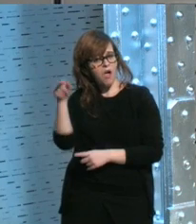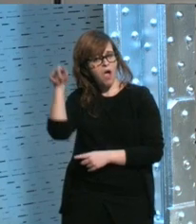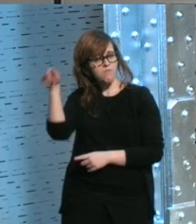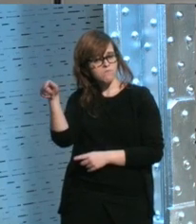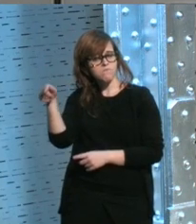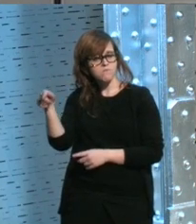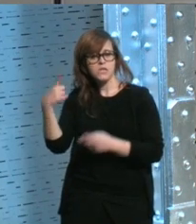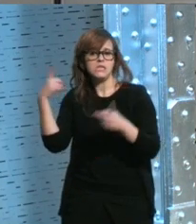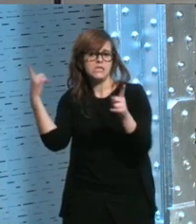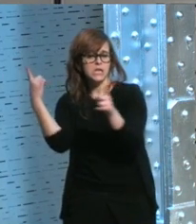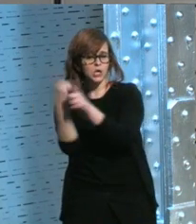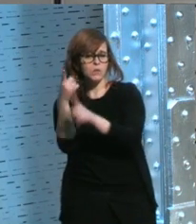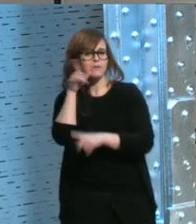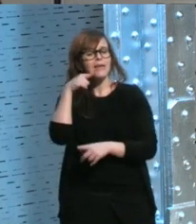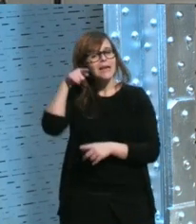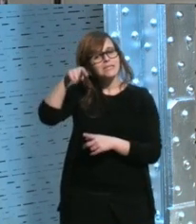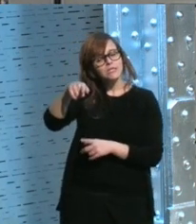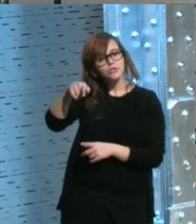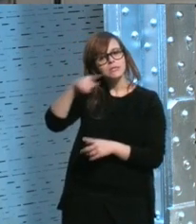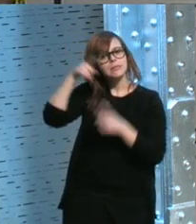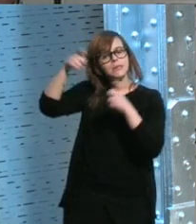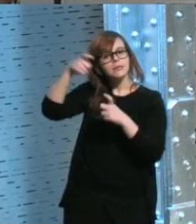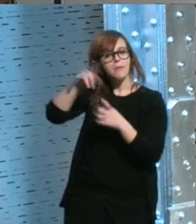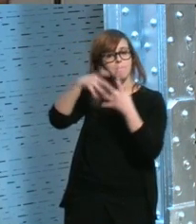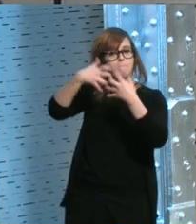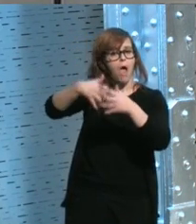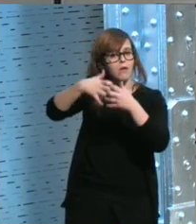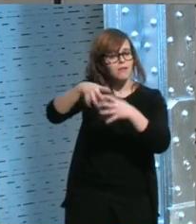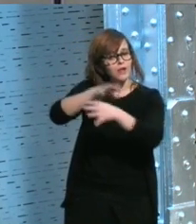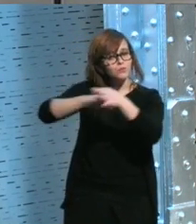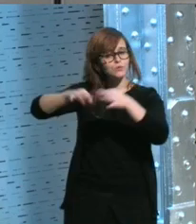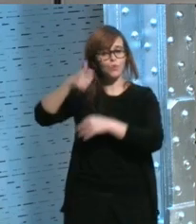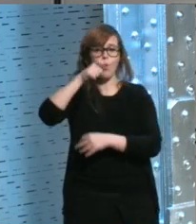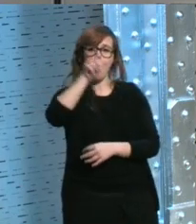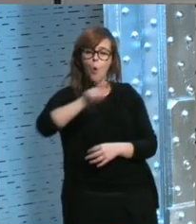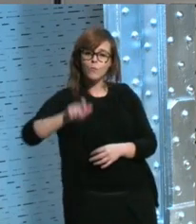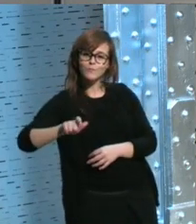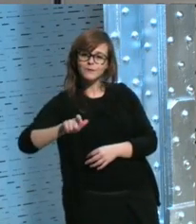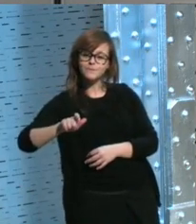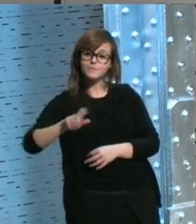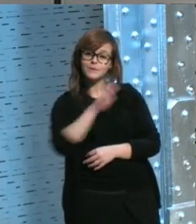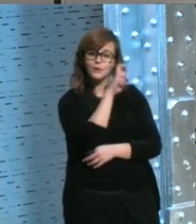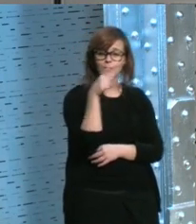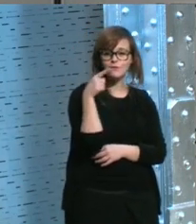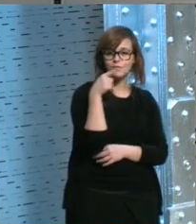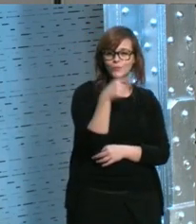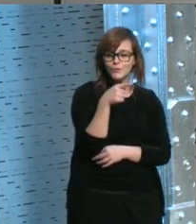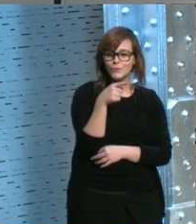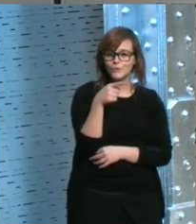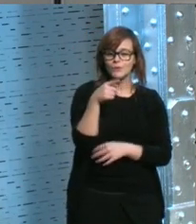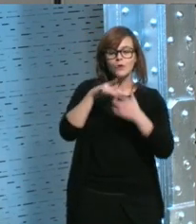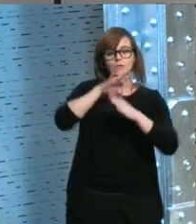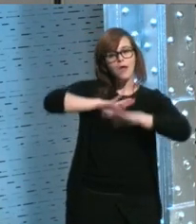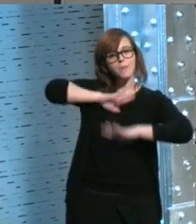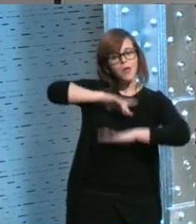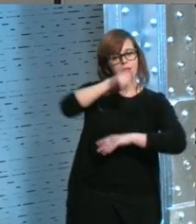tratando de sustituir el hombre con la máquina, y los otros de ampliar las capacidades del